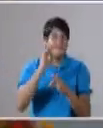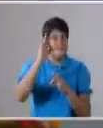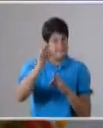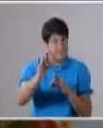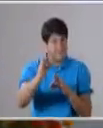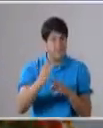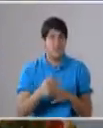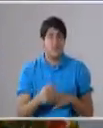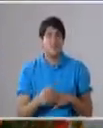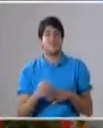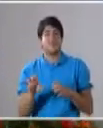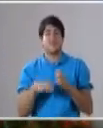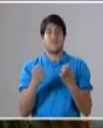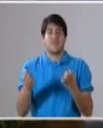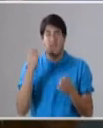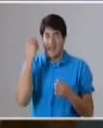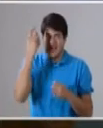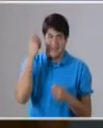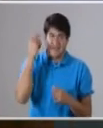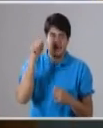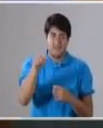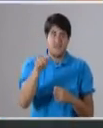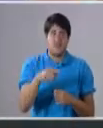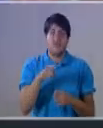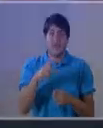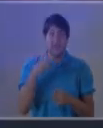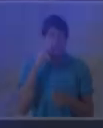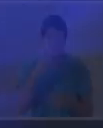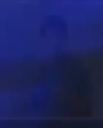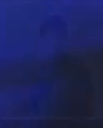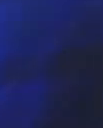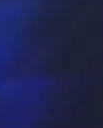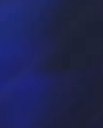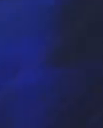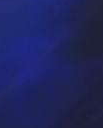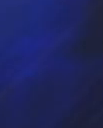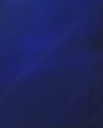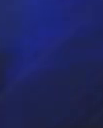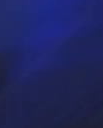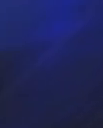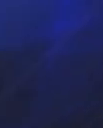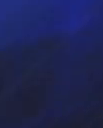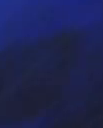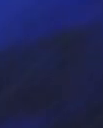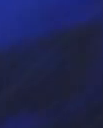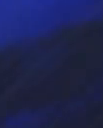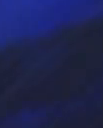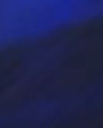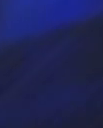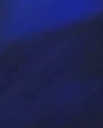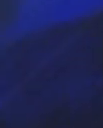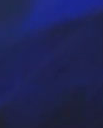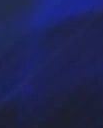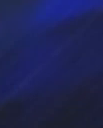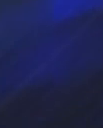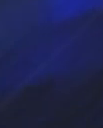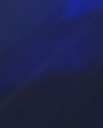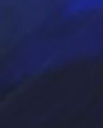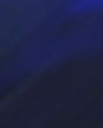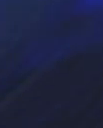eso, aquí aparece la palabra shamá y dice escuchad. ¿Qué? ¿Escuchar qué? Los